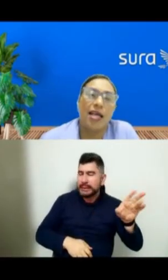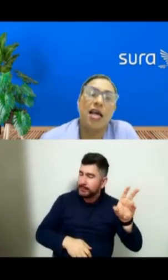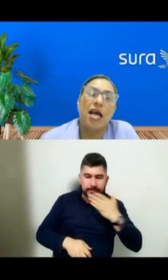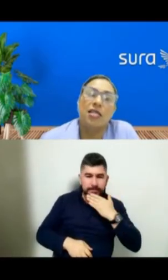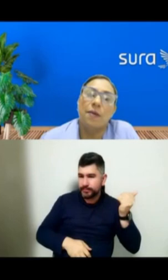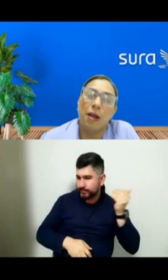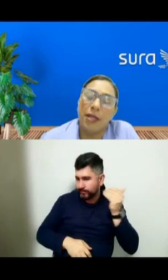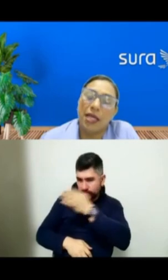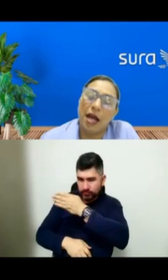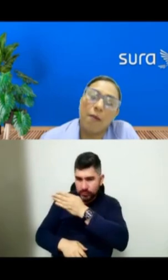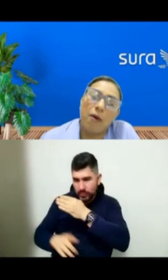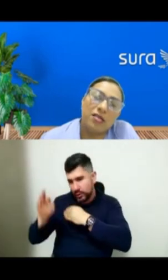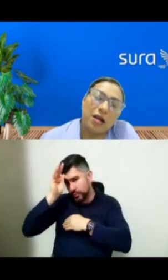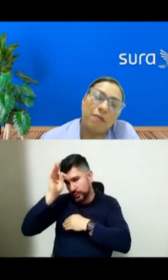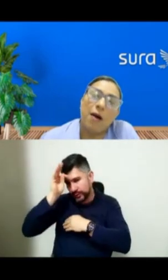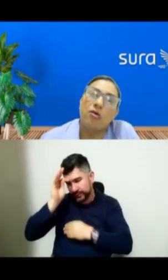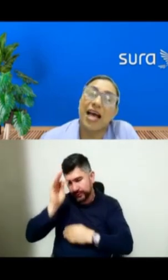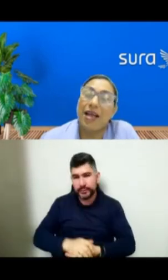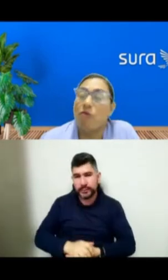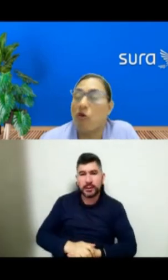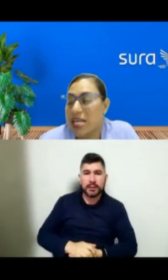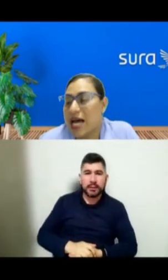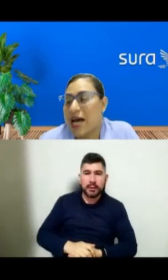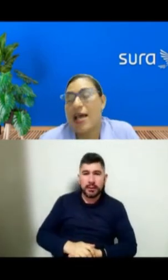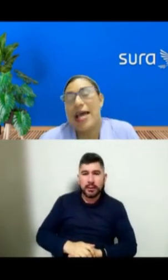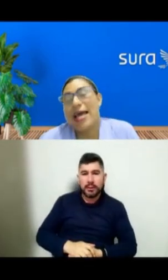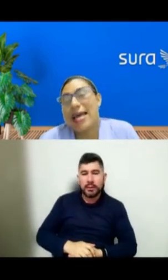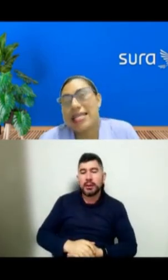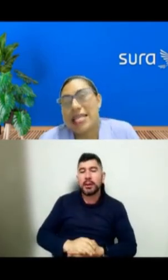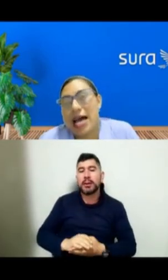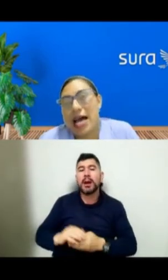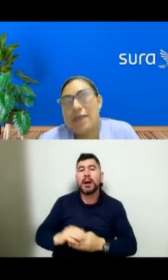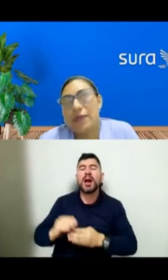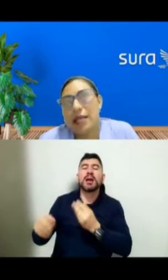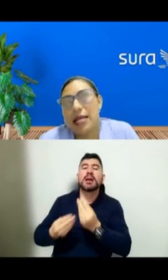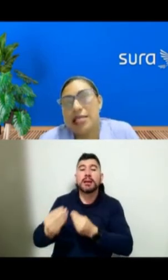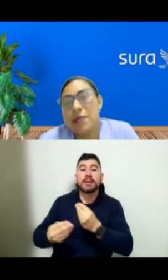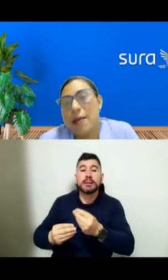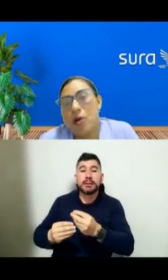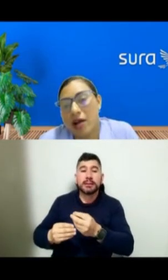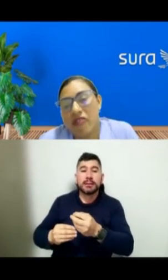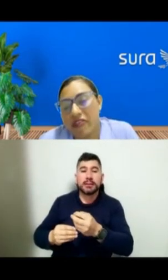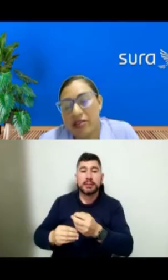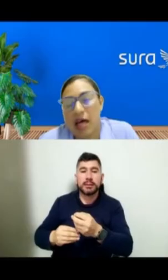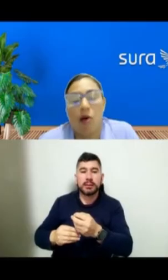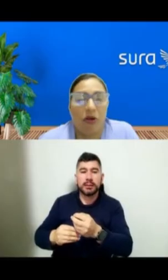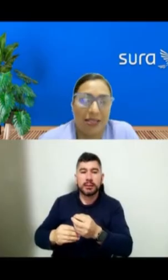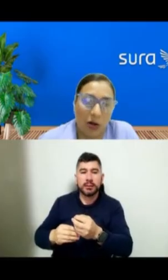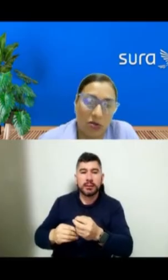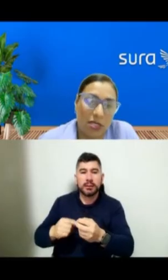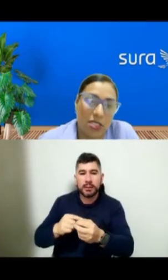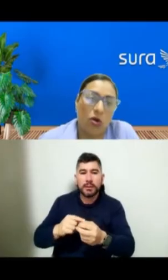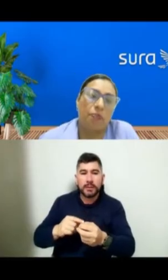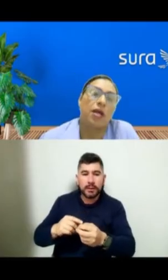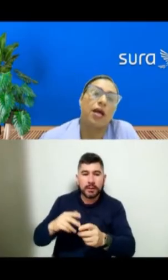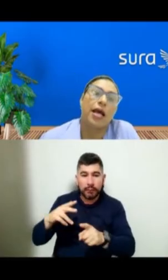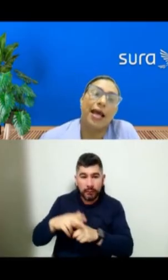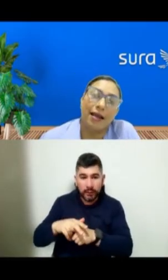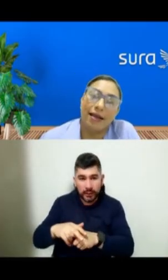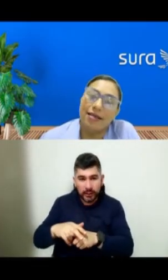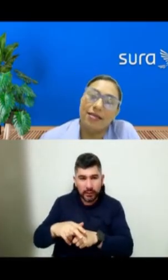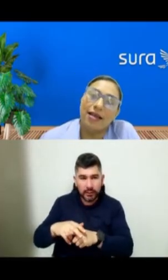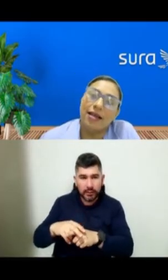asistencial. Aquí simplemente ¿qué vamos a hacer? Vamos a inmovilizar ese miembro que fue afectado por esa